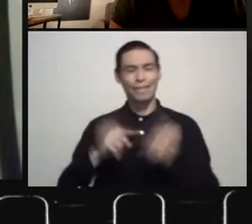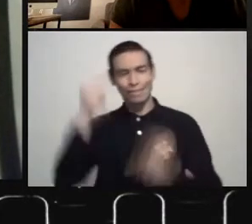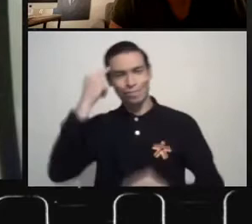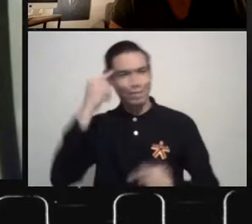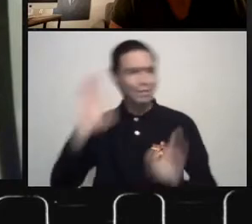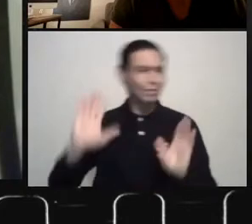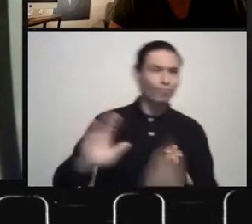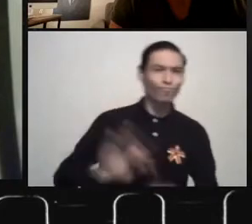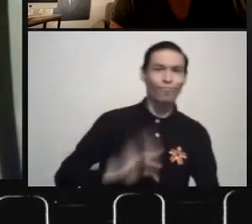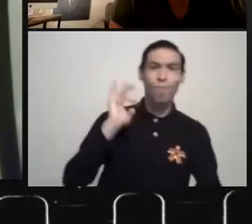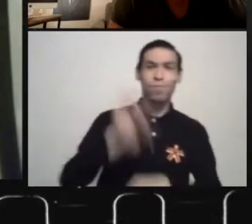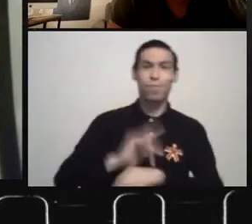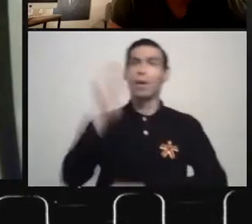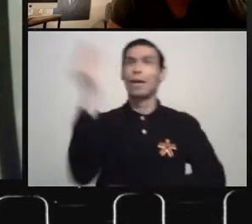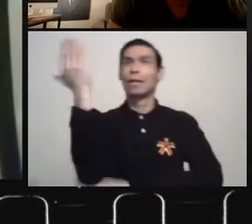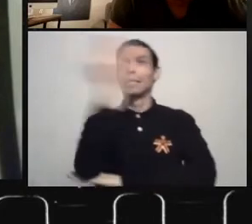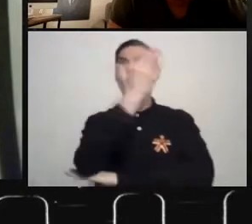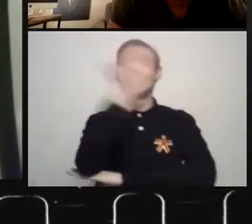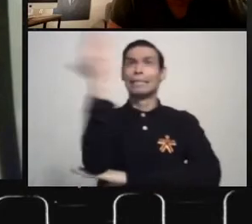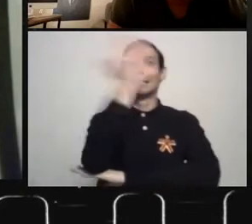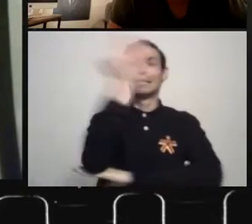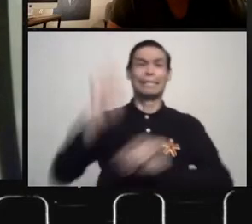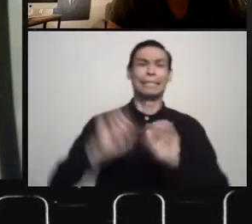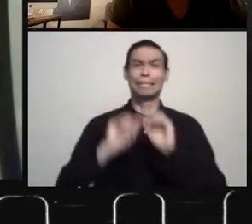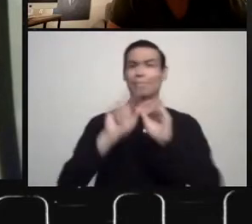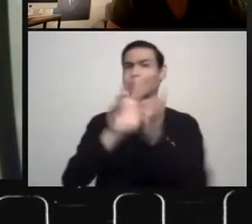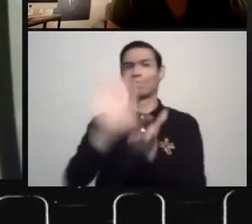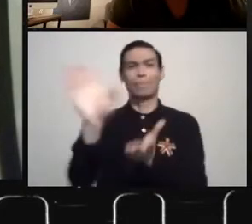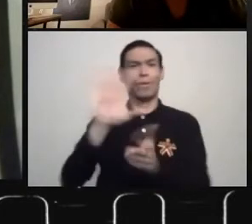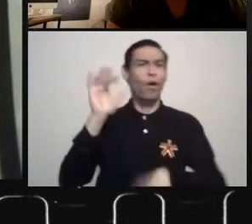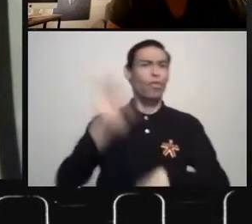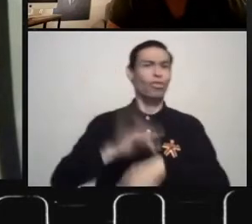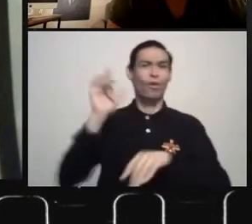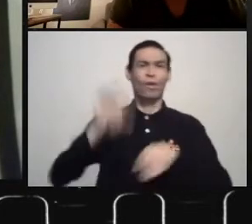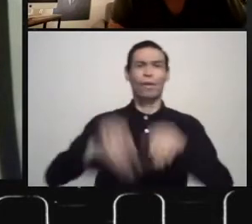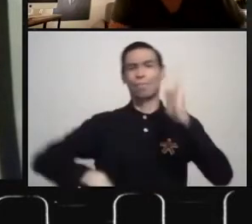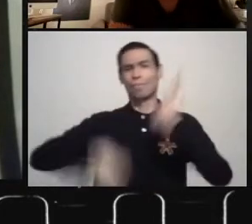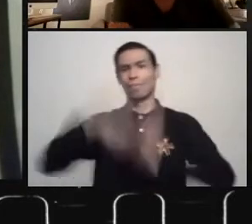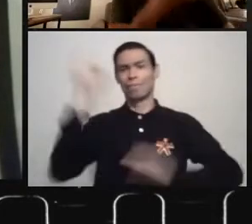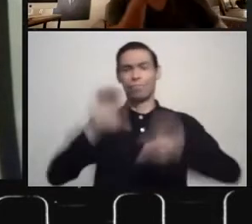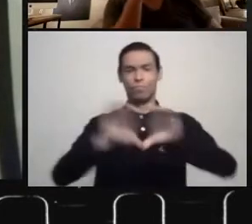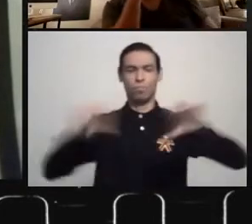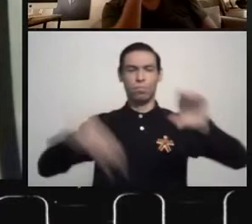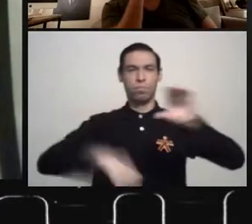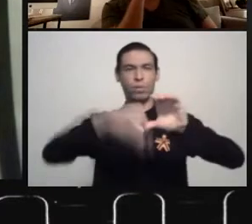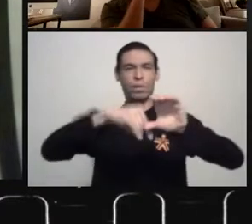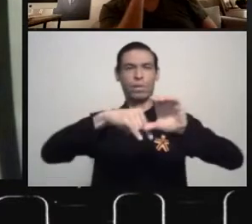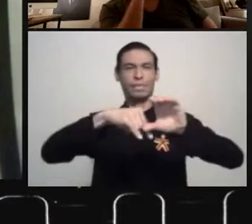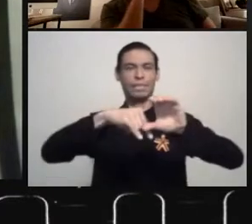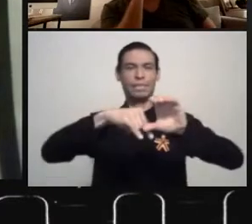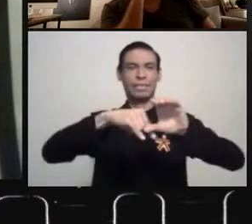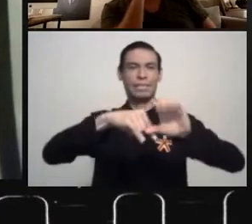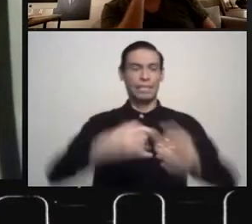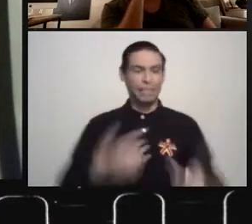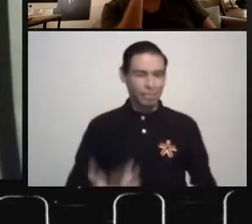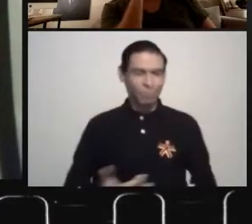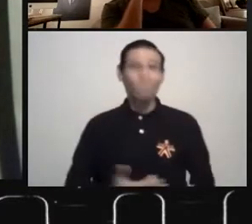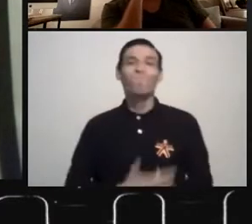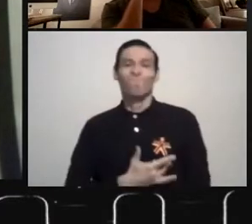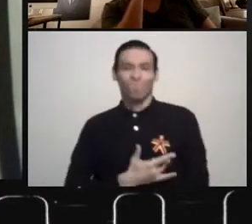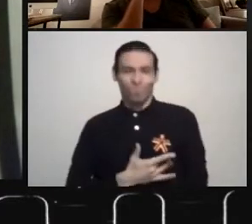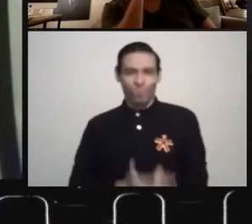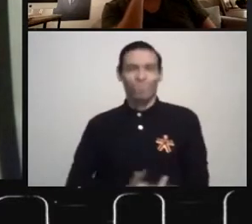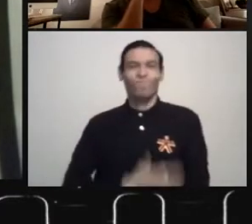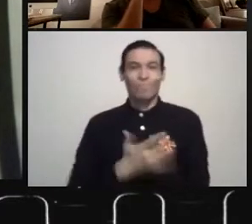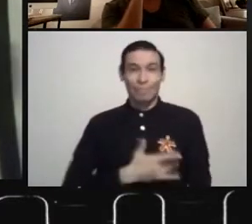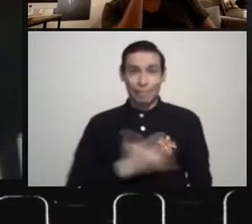saltarnos la pantalla de exhibición grande del cine. Y obviamente uno como cineasta, como lo decía Cristian ahora, pues uno